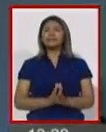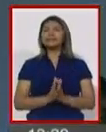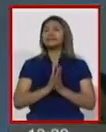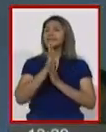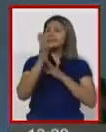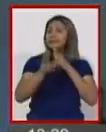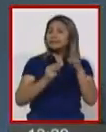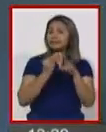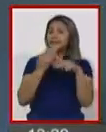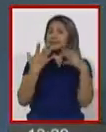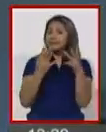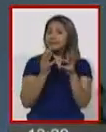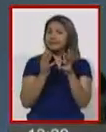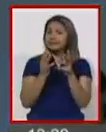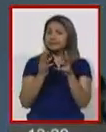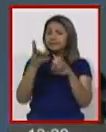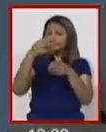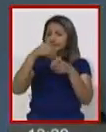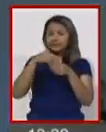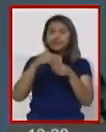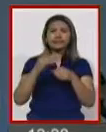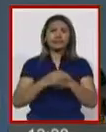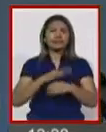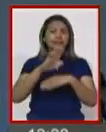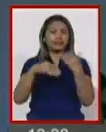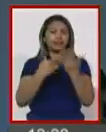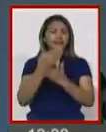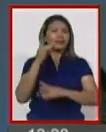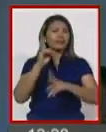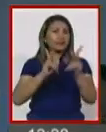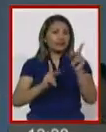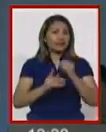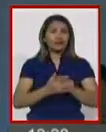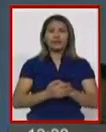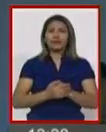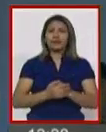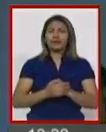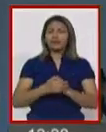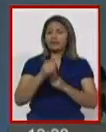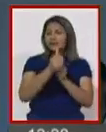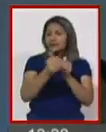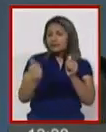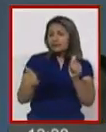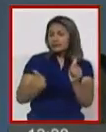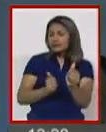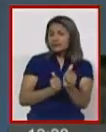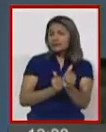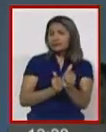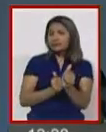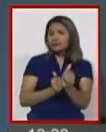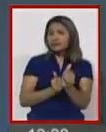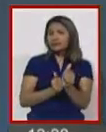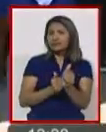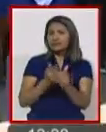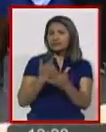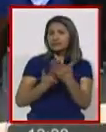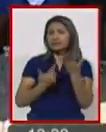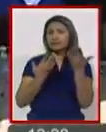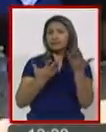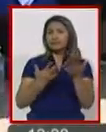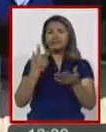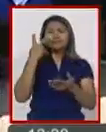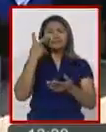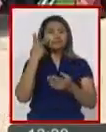ya globalizado, en este mundo toda la gente está detrás de lo que viene con los medios